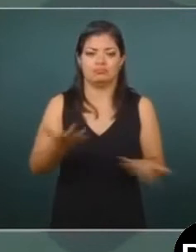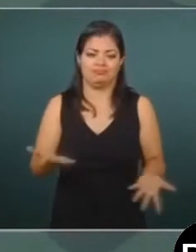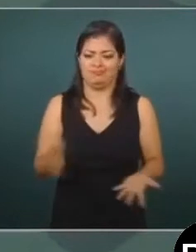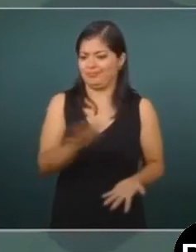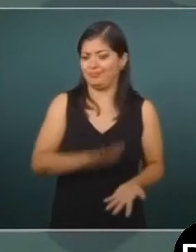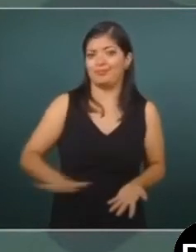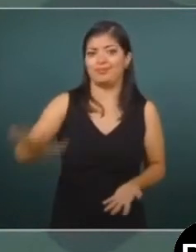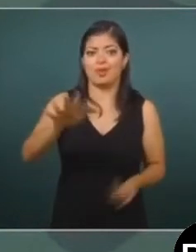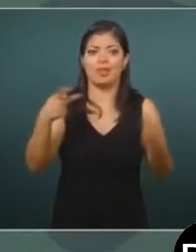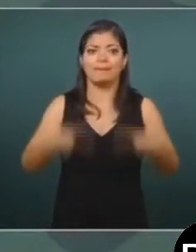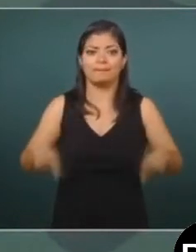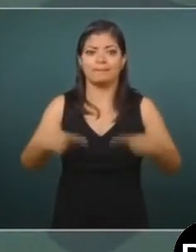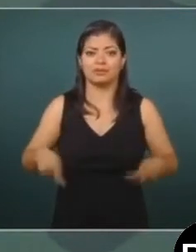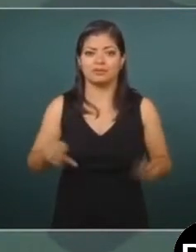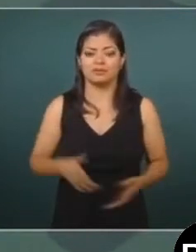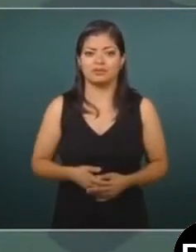pueblo.